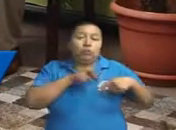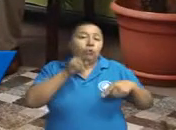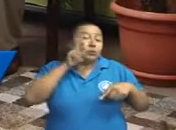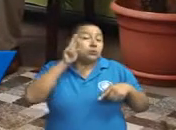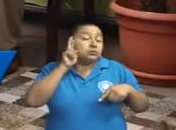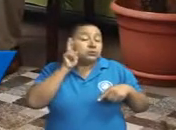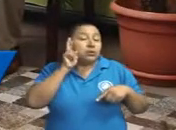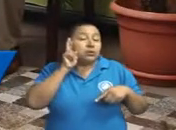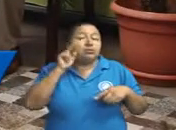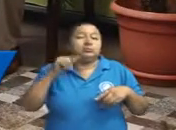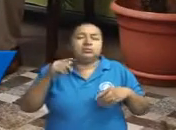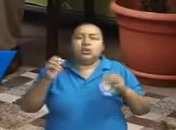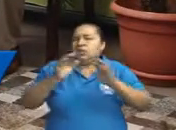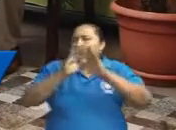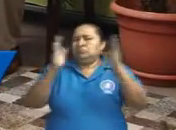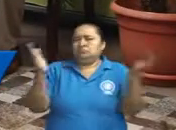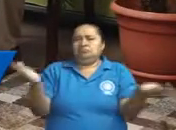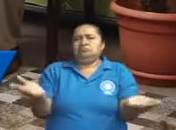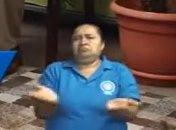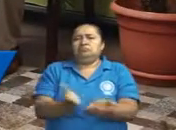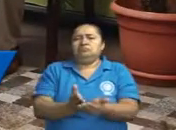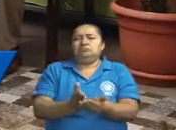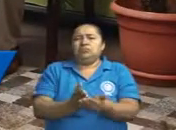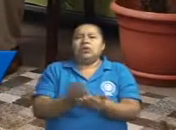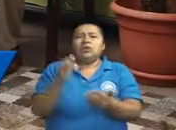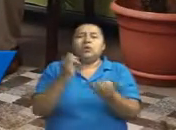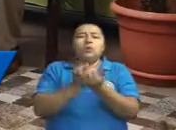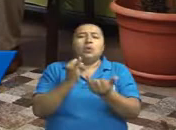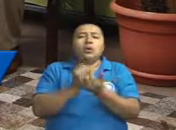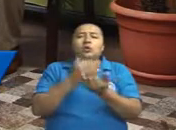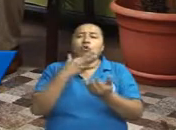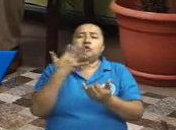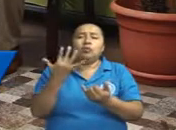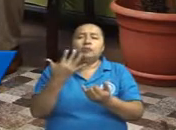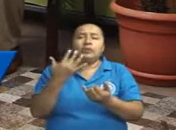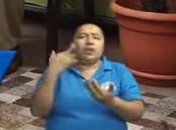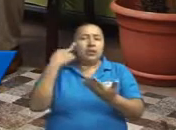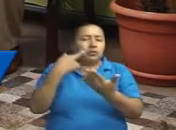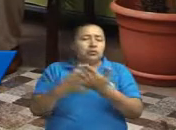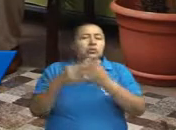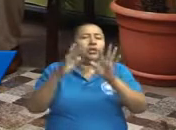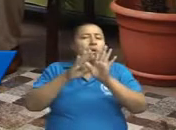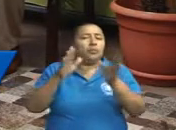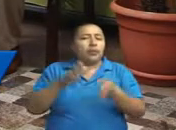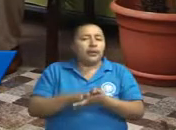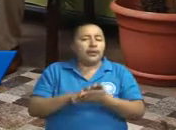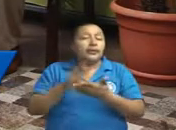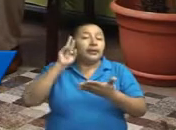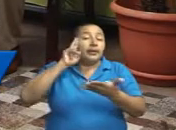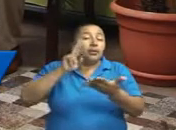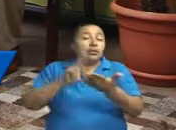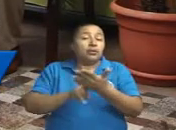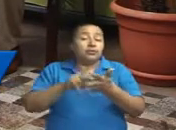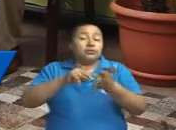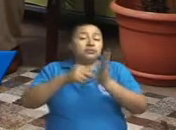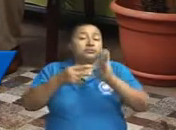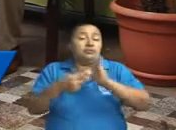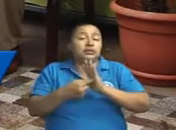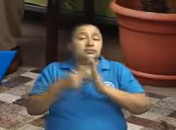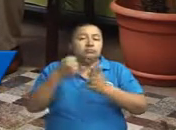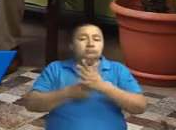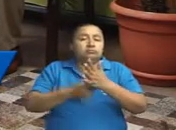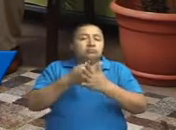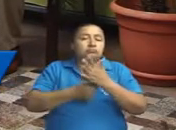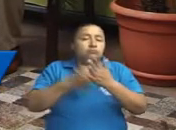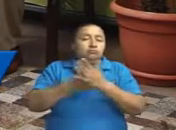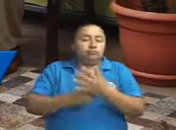dado a nivel mundial un color conmemorativo a la fémina, conmemorando un símbolo en la lucha de este